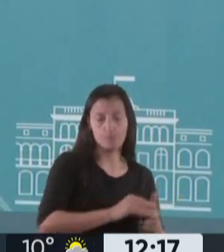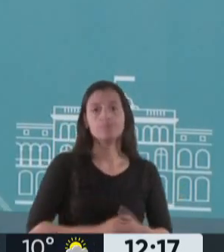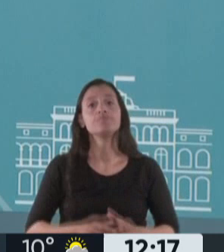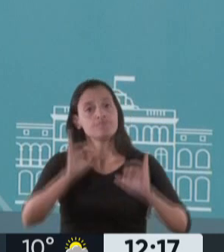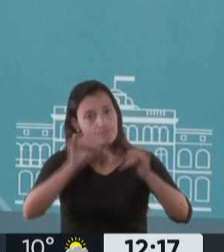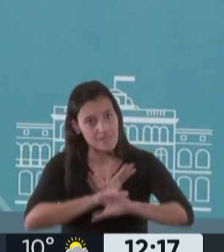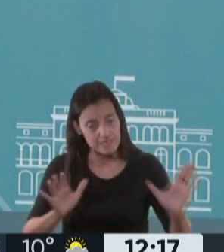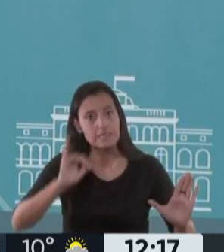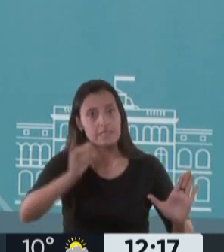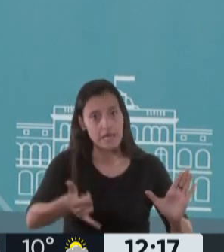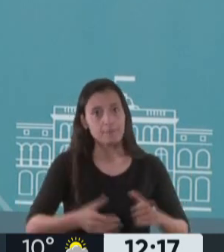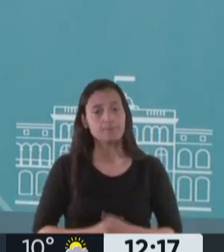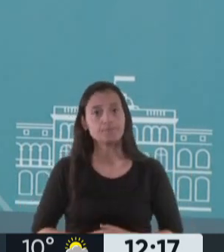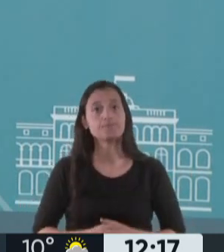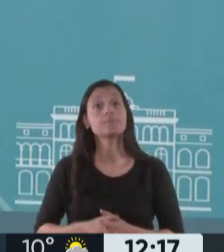el